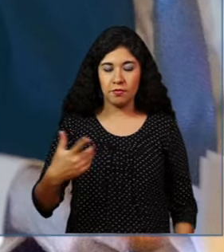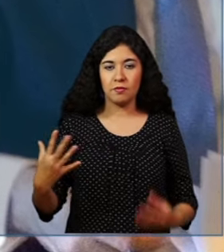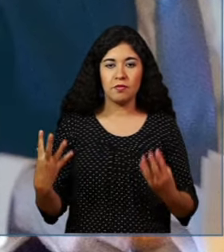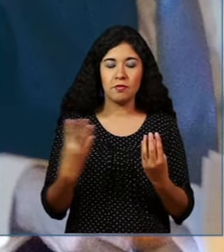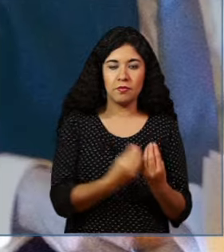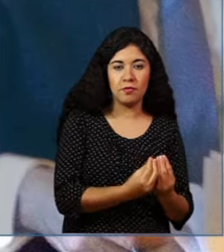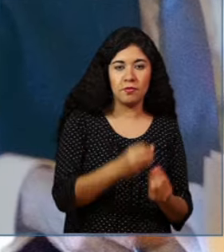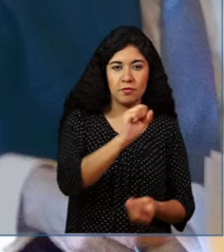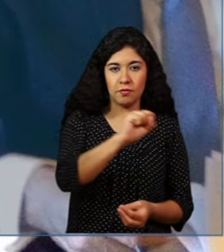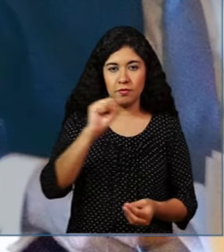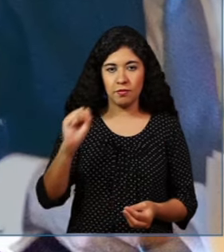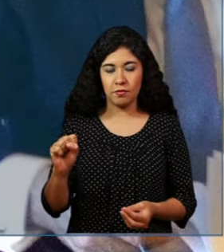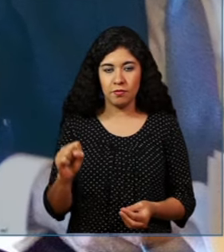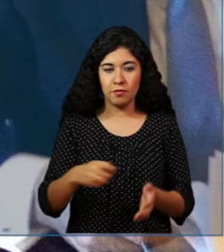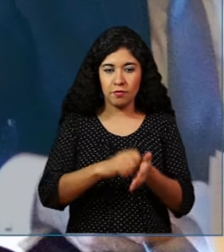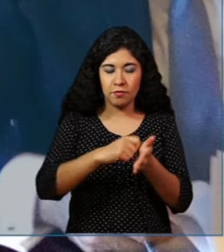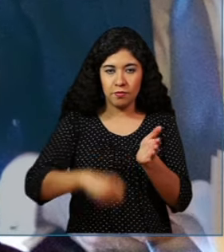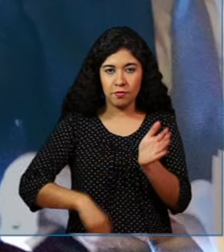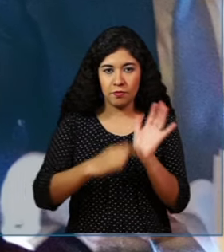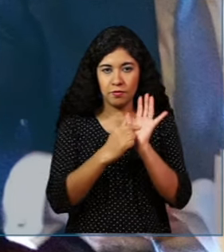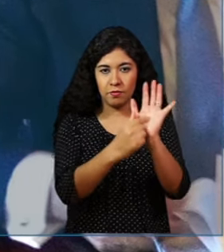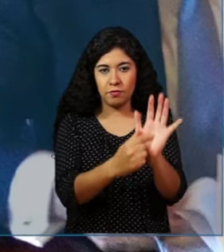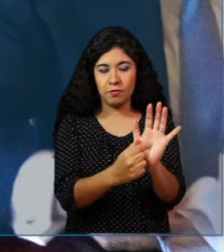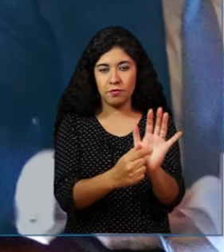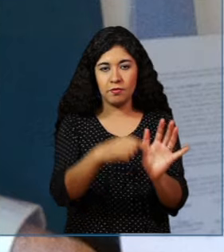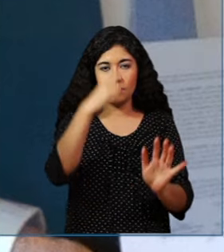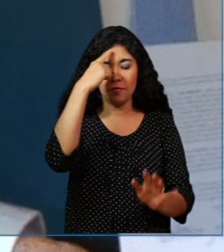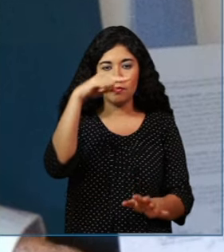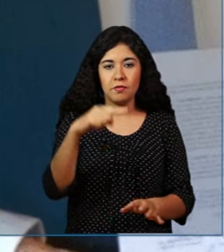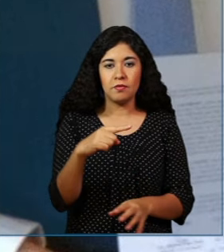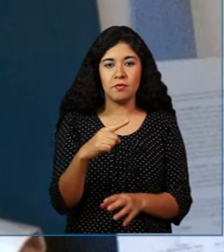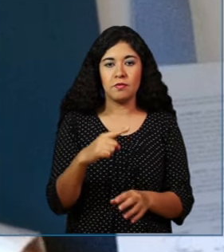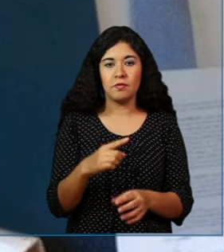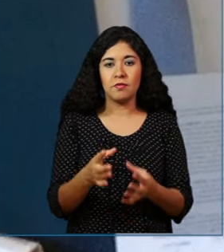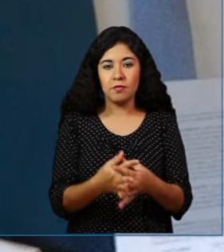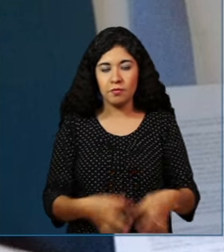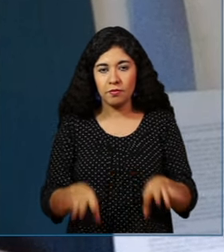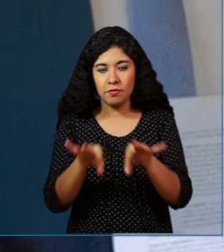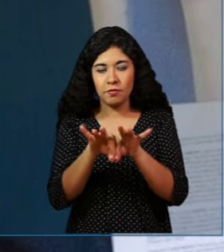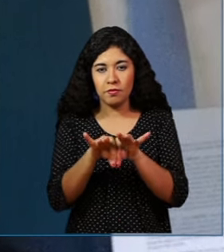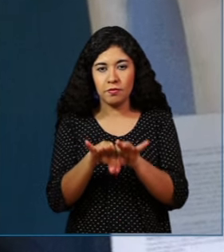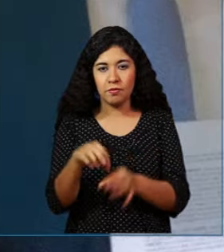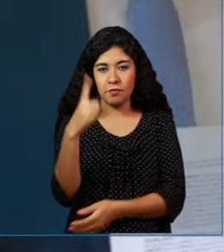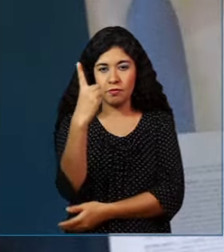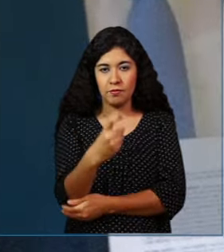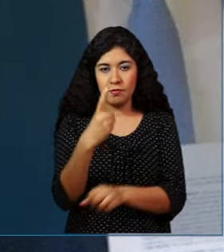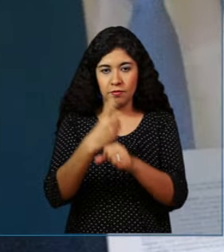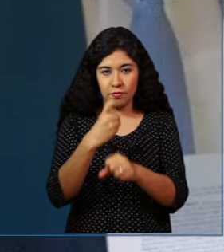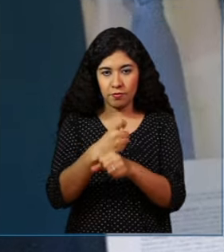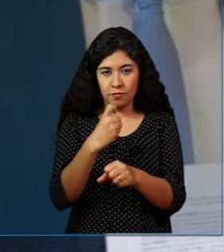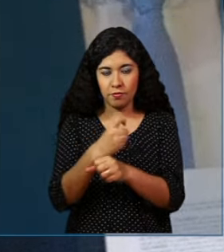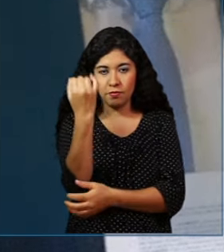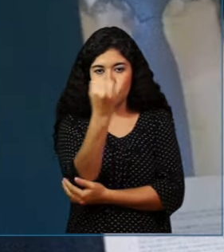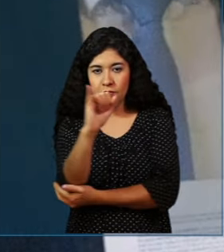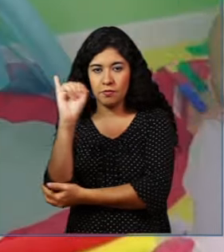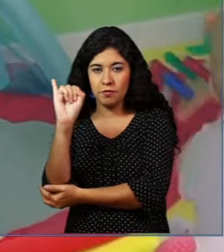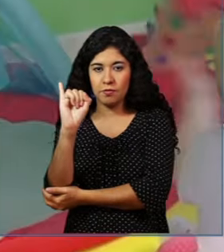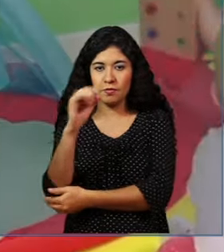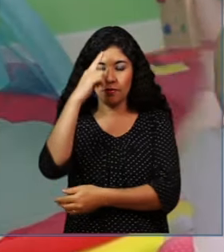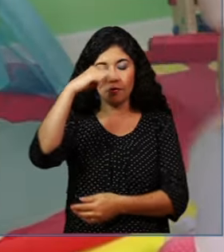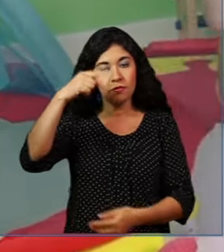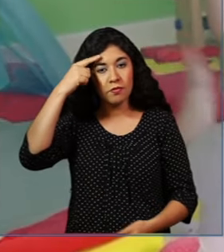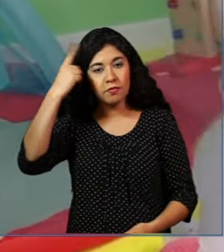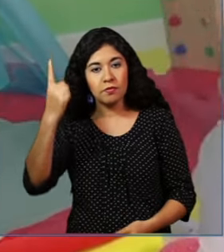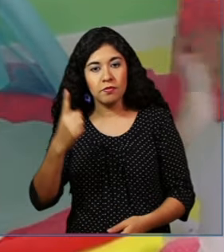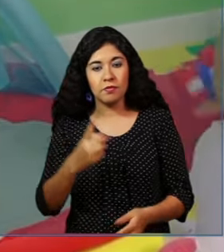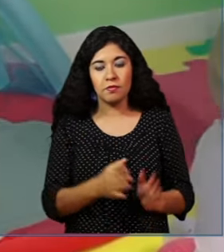La SEG, en colaboración con el IMSS, firmaron un convenio que permitirá reconocer de manera formal el primer año de preescolar en guarderías, a fin